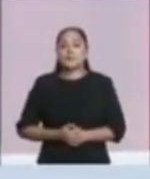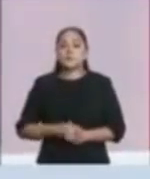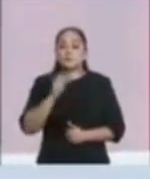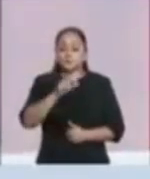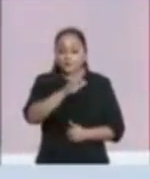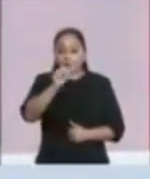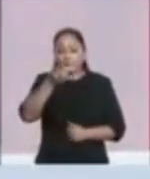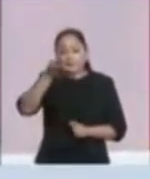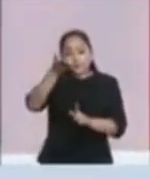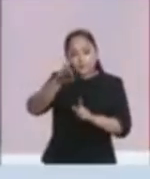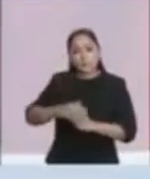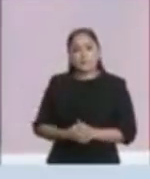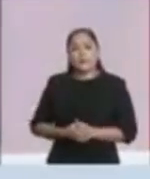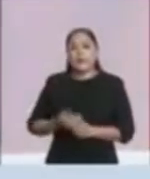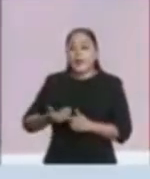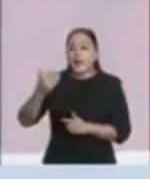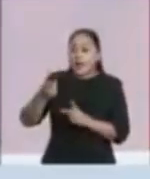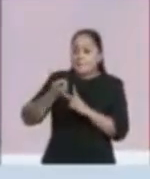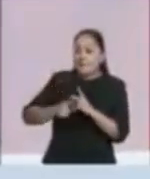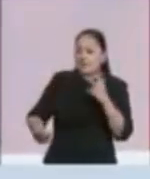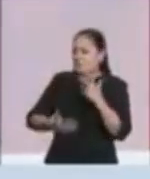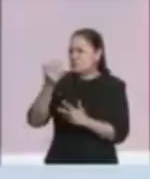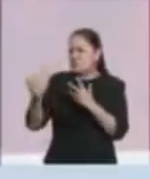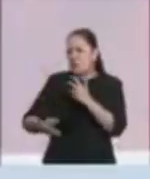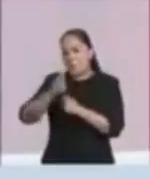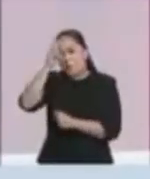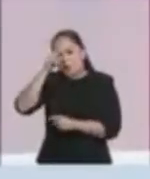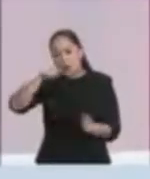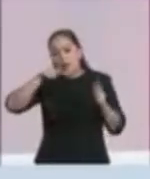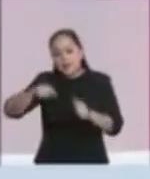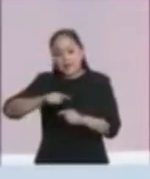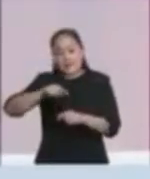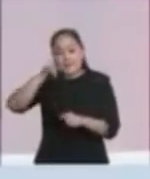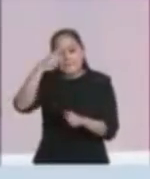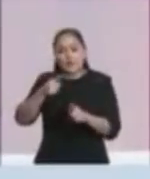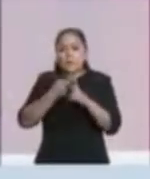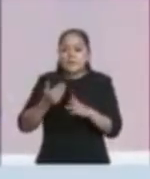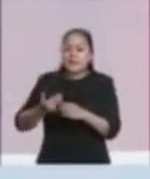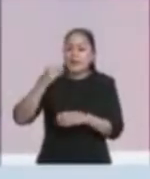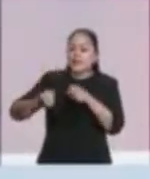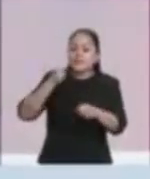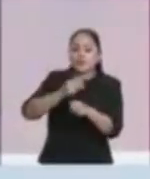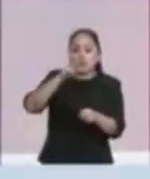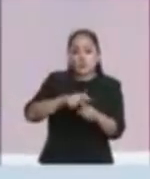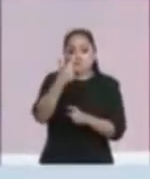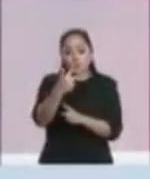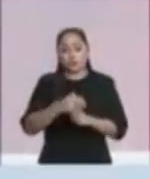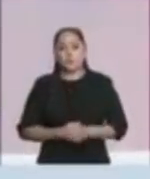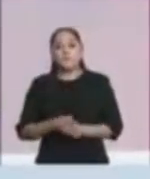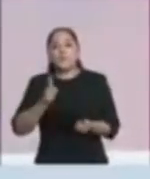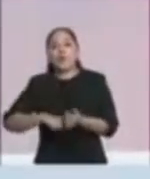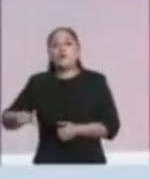el repunte de la violencia en nuestro país empezó en el 2008. ¿Qué pasó y por qué gobiernos tanto del